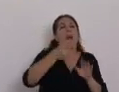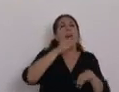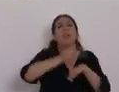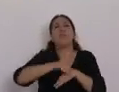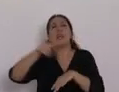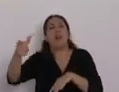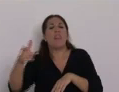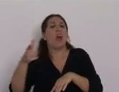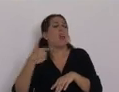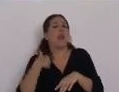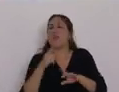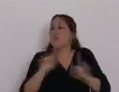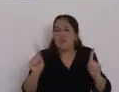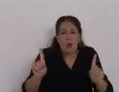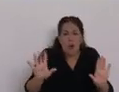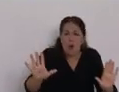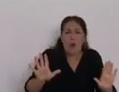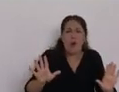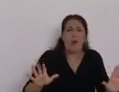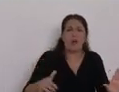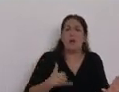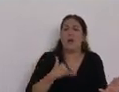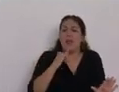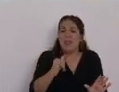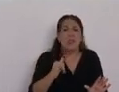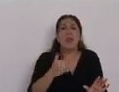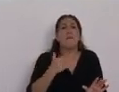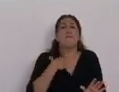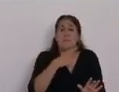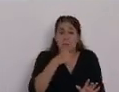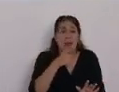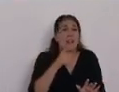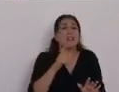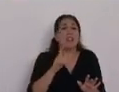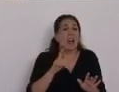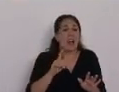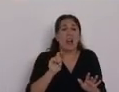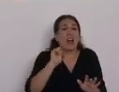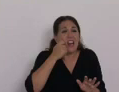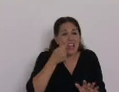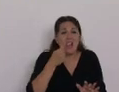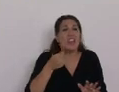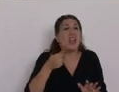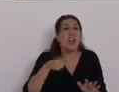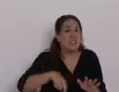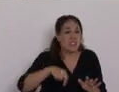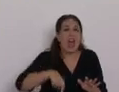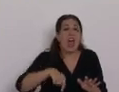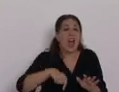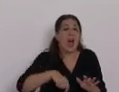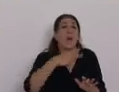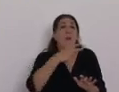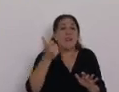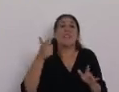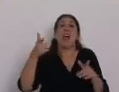el gobierno? Dije, no, me parece maravilloso que en este 23º acuerdo con el Fondo Monetario pase por el